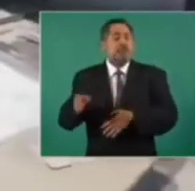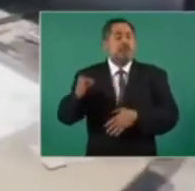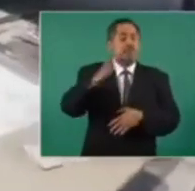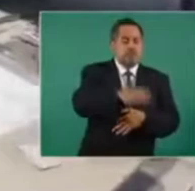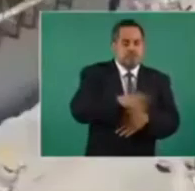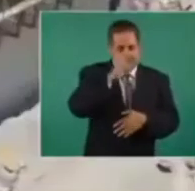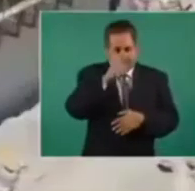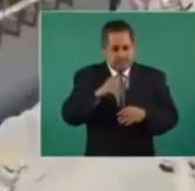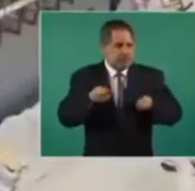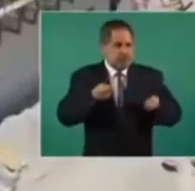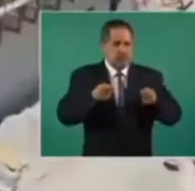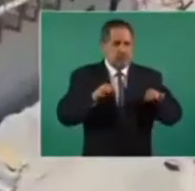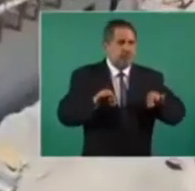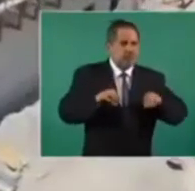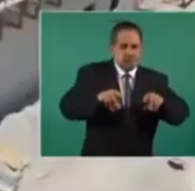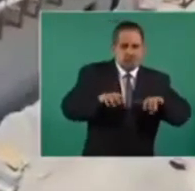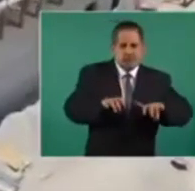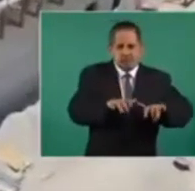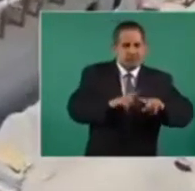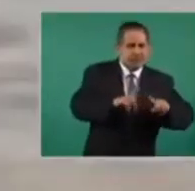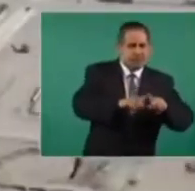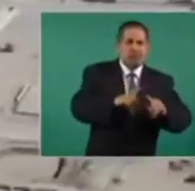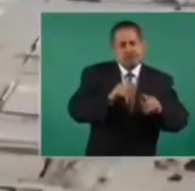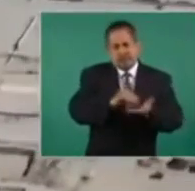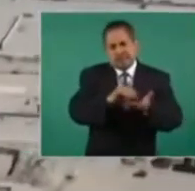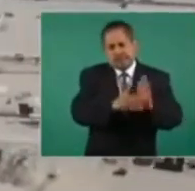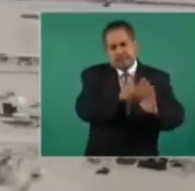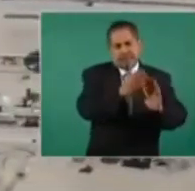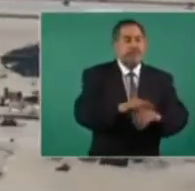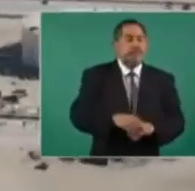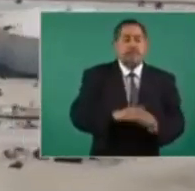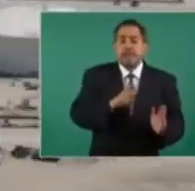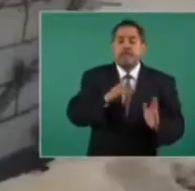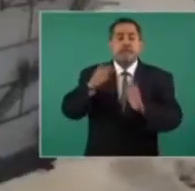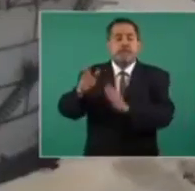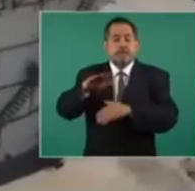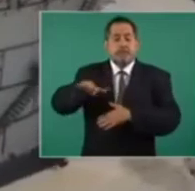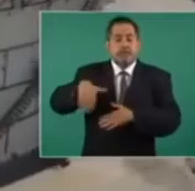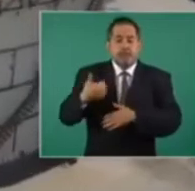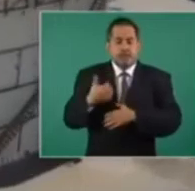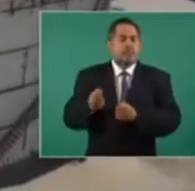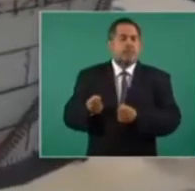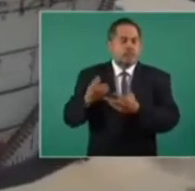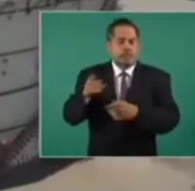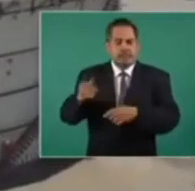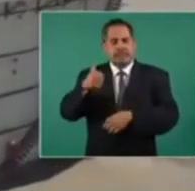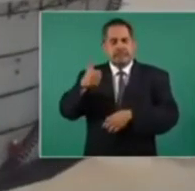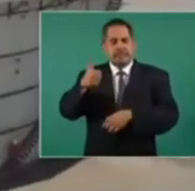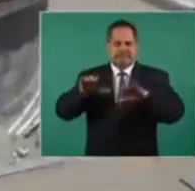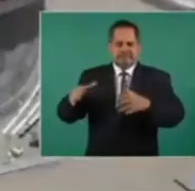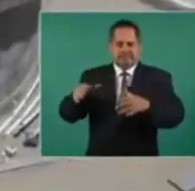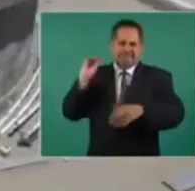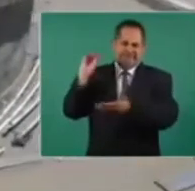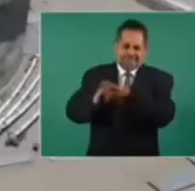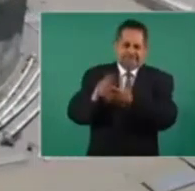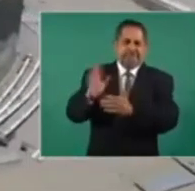en su etapa final de obra civil en trabajos exteriores. En el área de almacenamiento, a la fecha se tienen instalados 6 domos geodésicos de